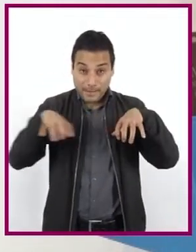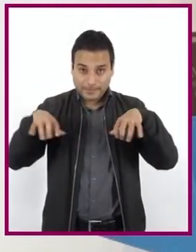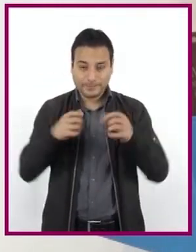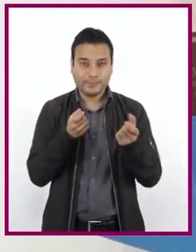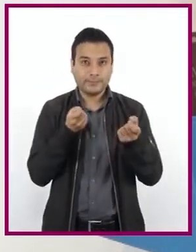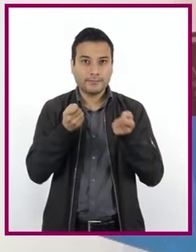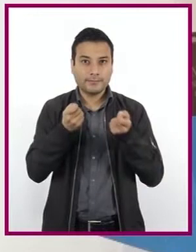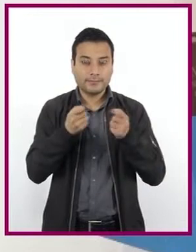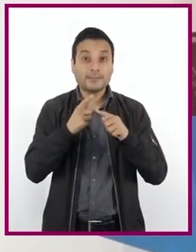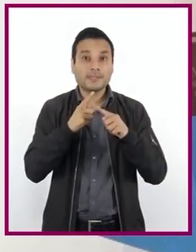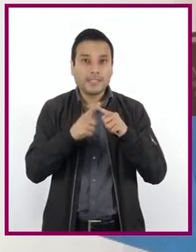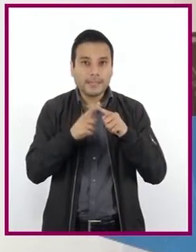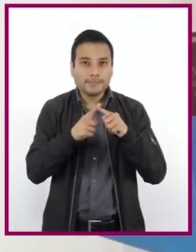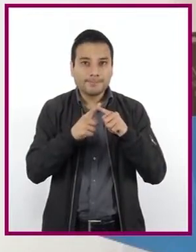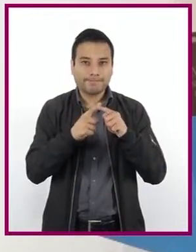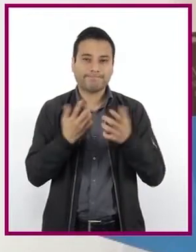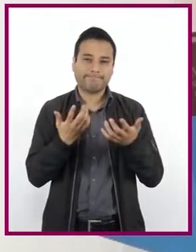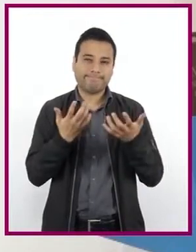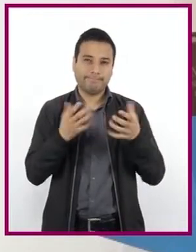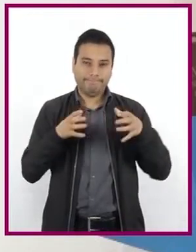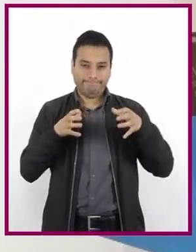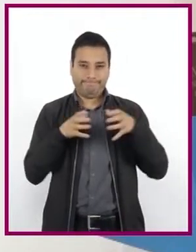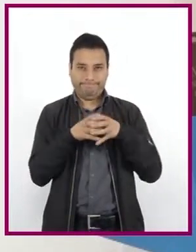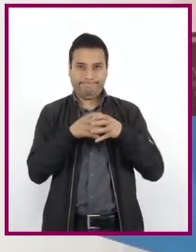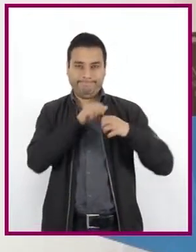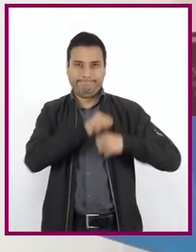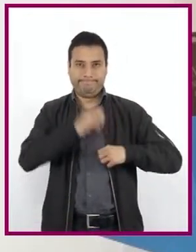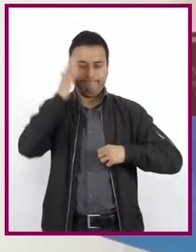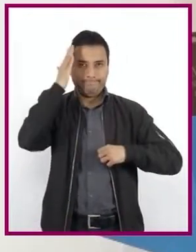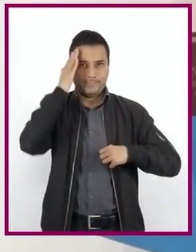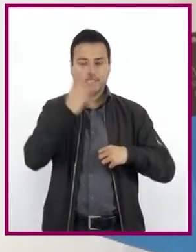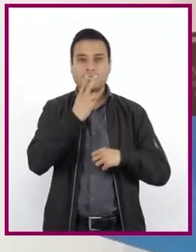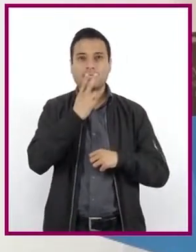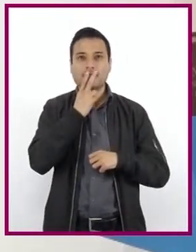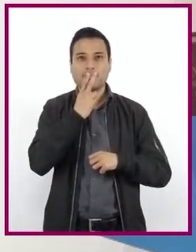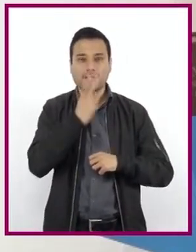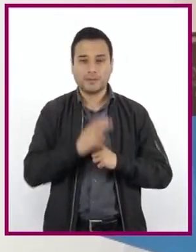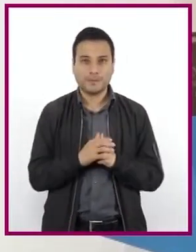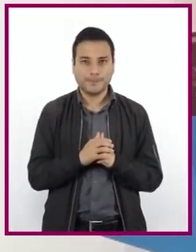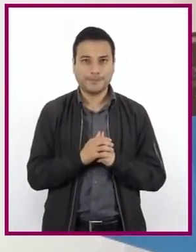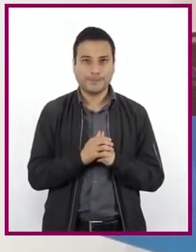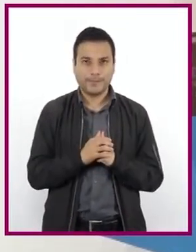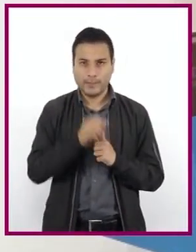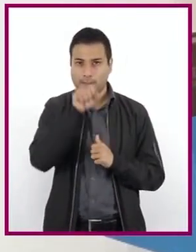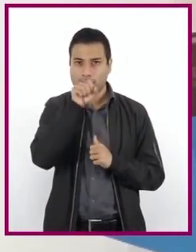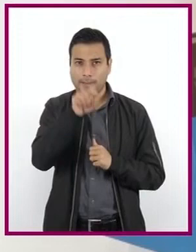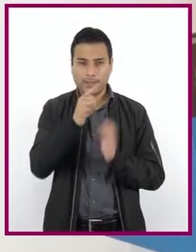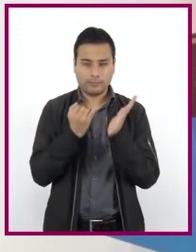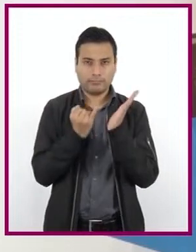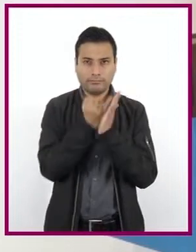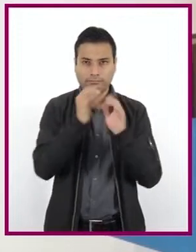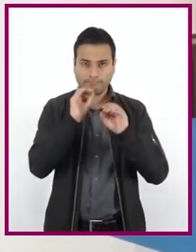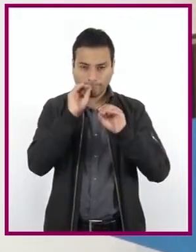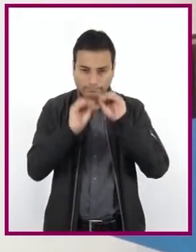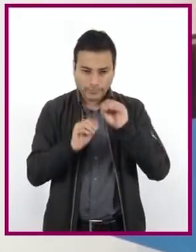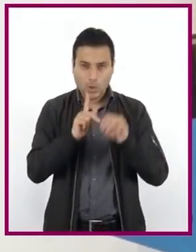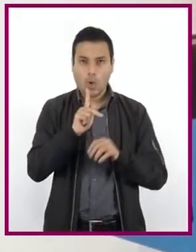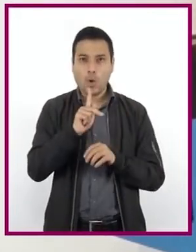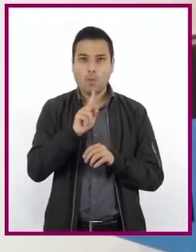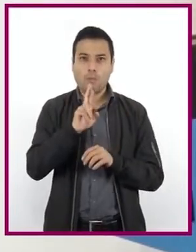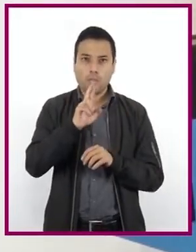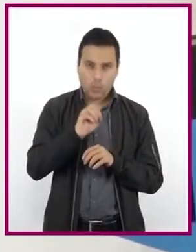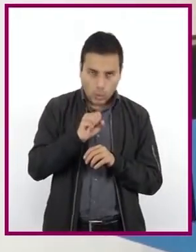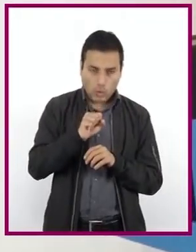también por la renta del tabaco, se dispuso elaborar todos los puros y cigarros del